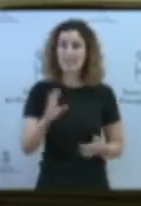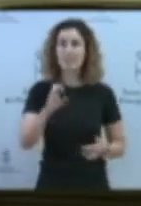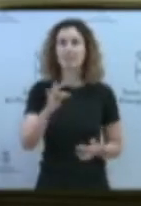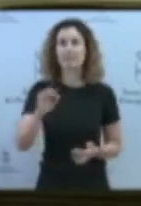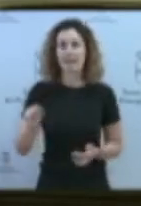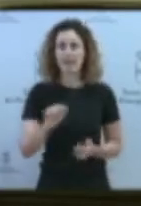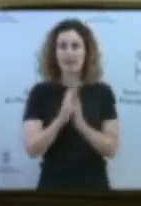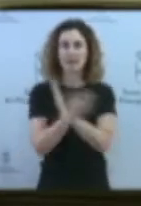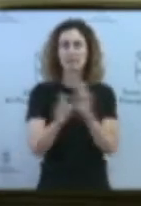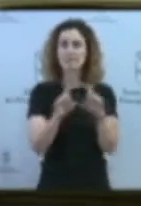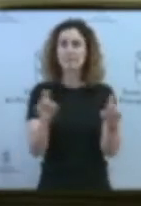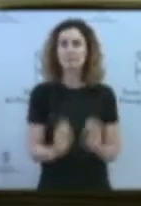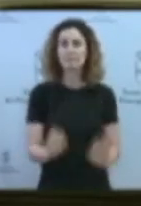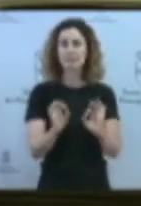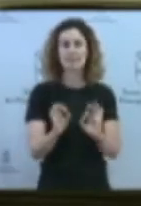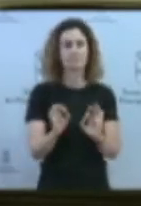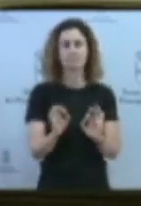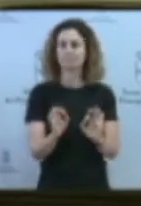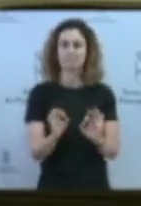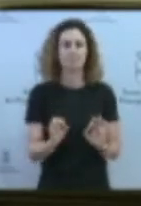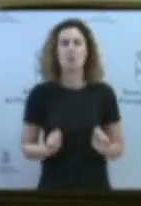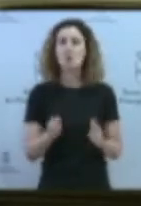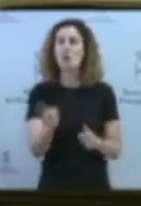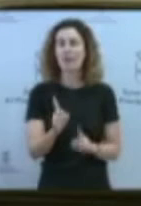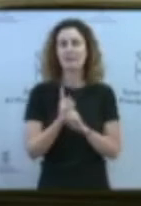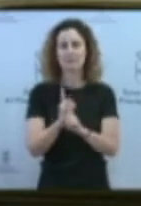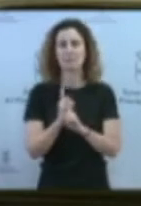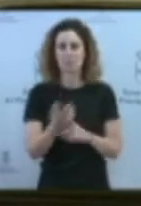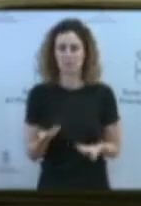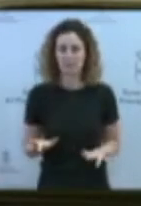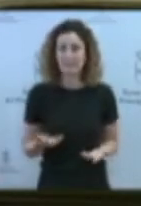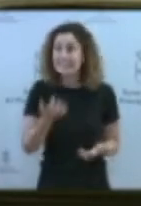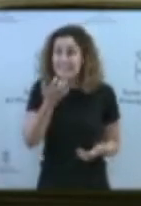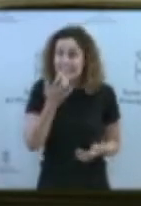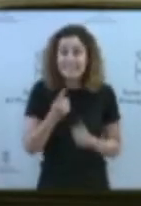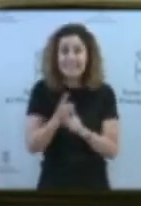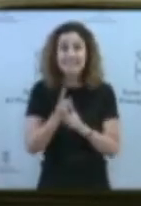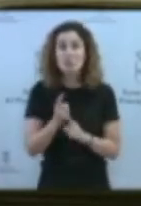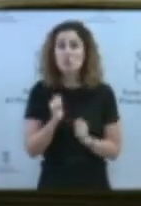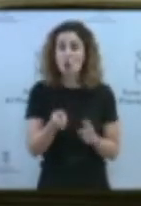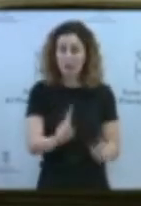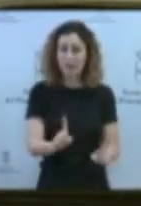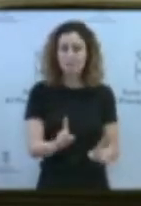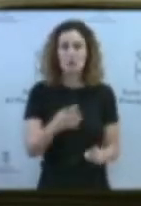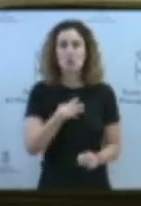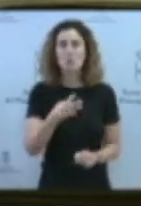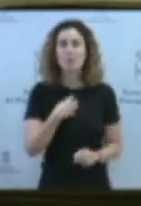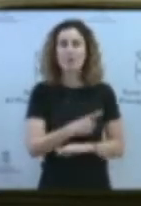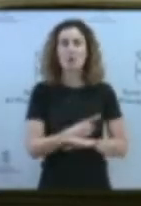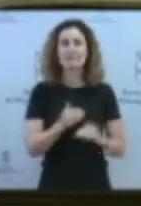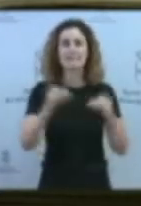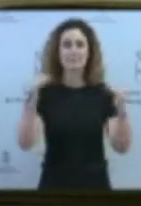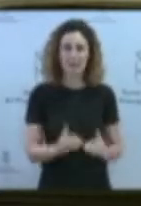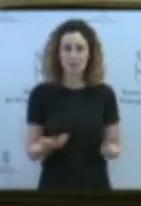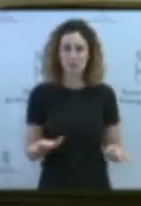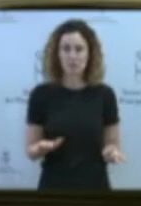ese servicio de transporte. Si no hay un servicio de transporte, obviamente no puede haber reducción de jornada. Obviamente las familias no pueden tener derecho, ni los